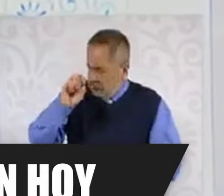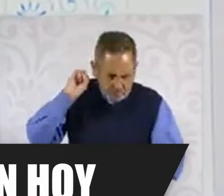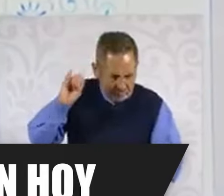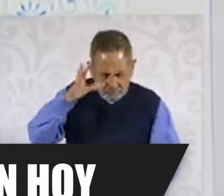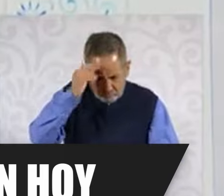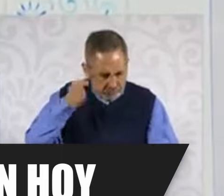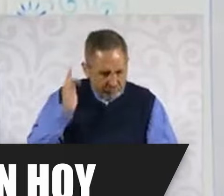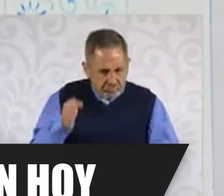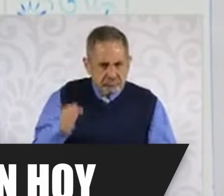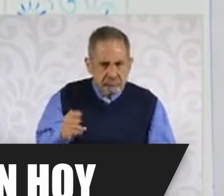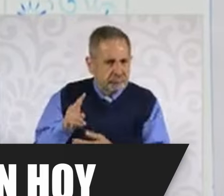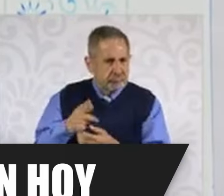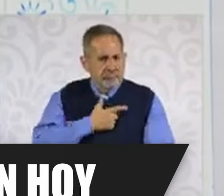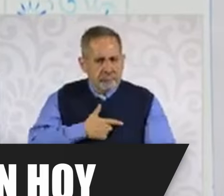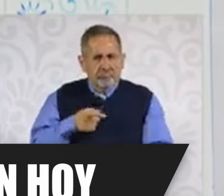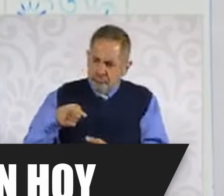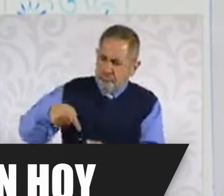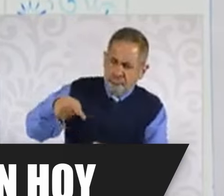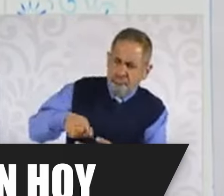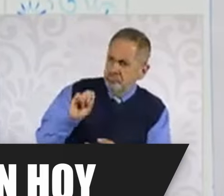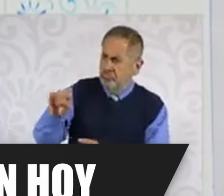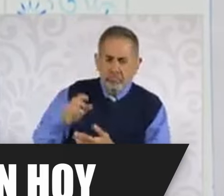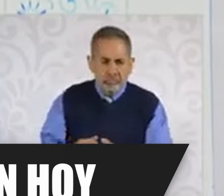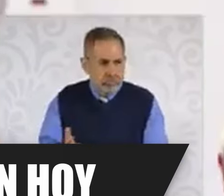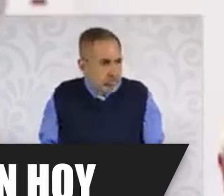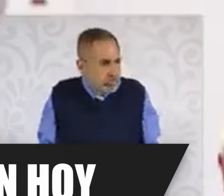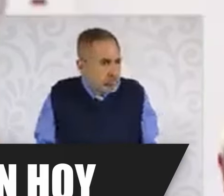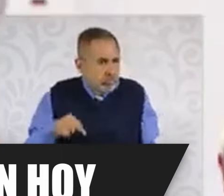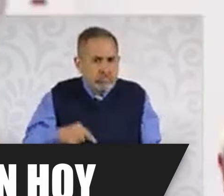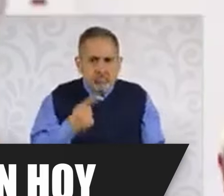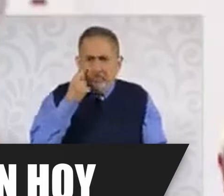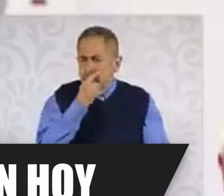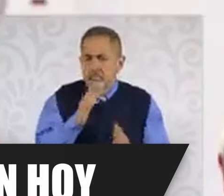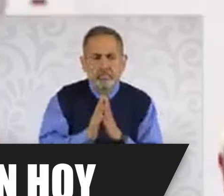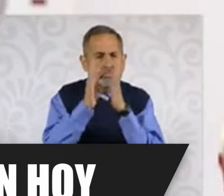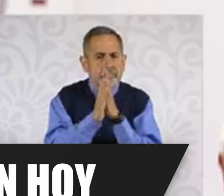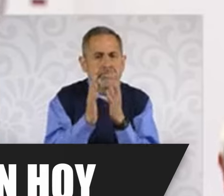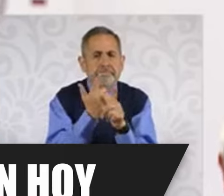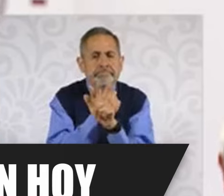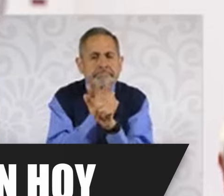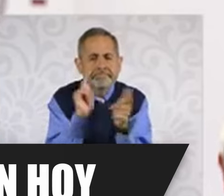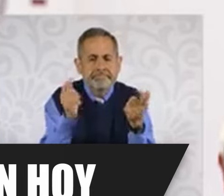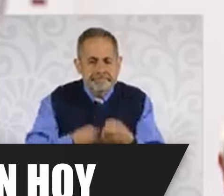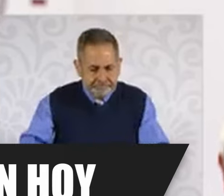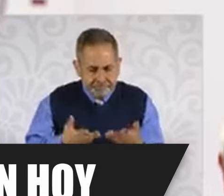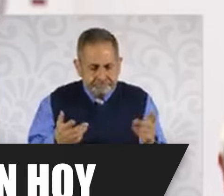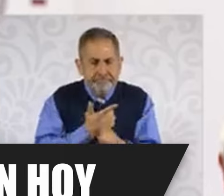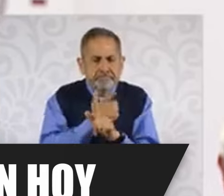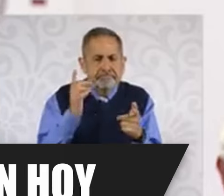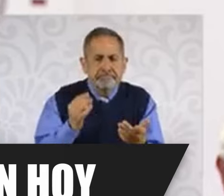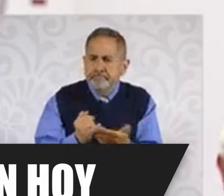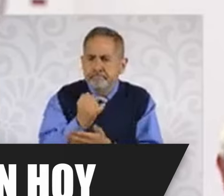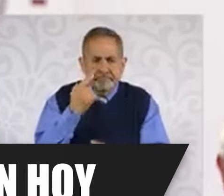favor. Entonces, pues, ¿qué no somos democracia? Hay libertad de expresión,